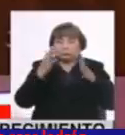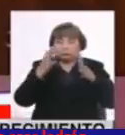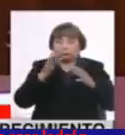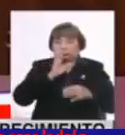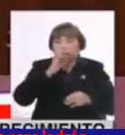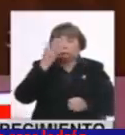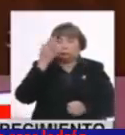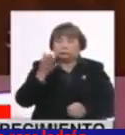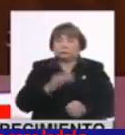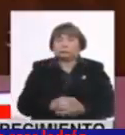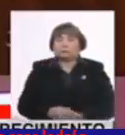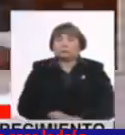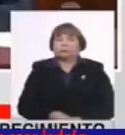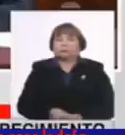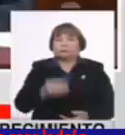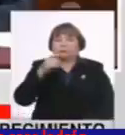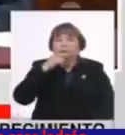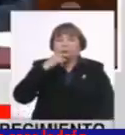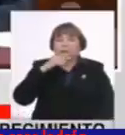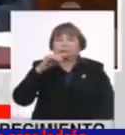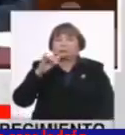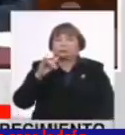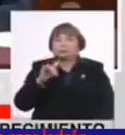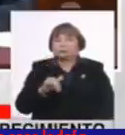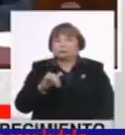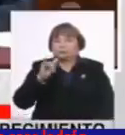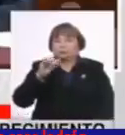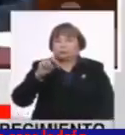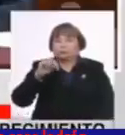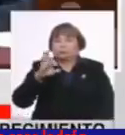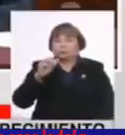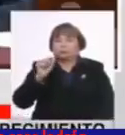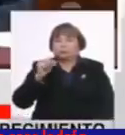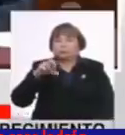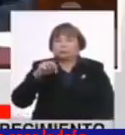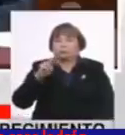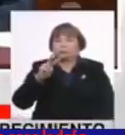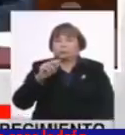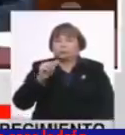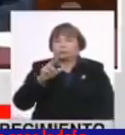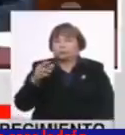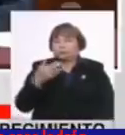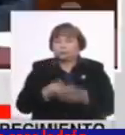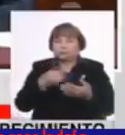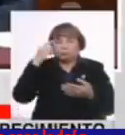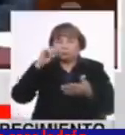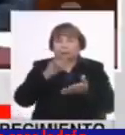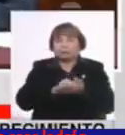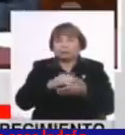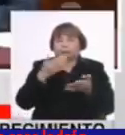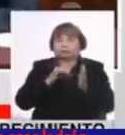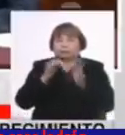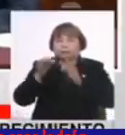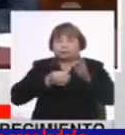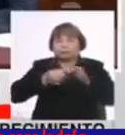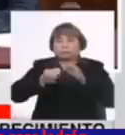en ese audio. ¿Qué hacemos? ¿Qué hago? Jennifer, ¿me aguanto? Paredes. Por ser ahora familia del presidente,